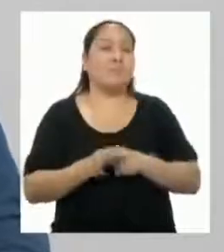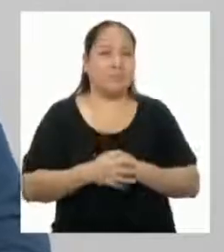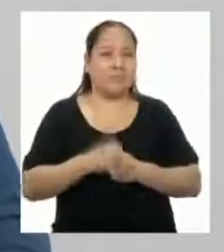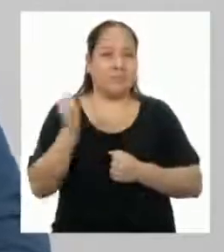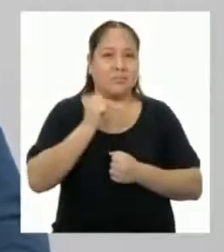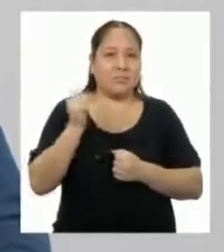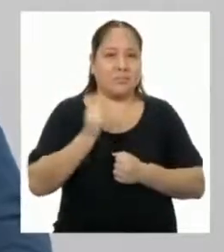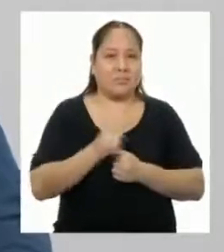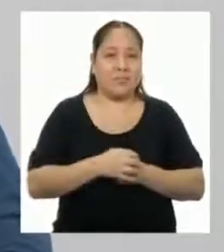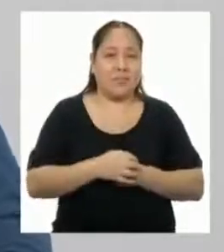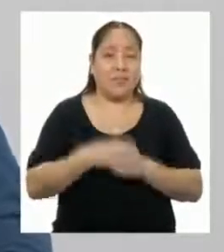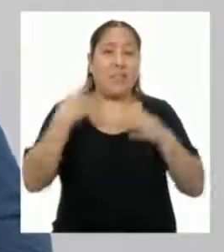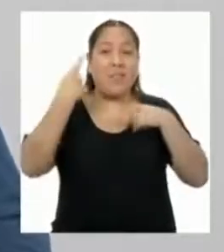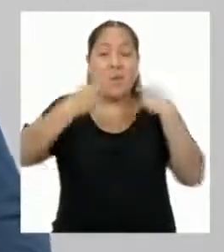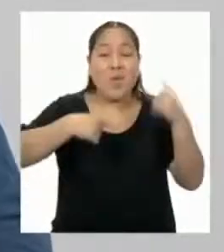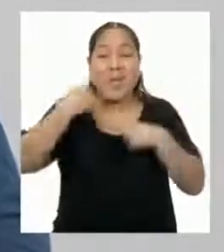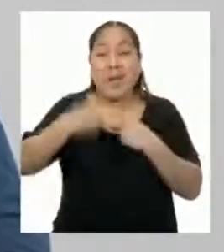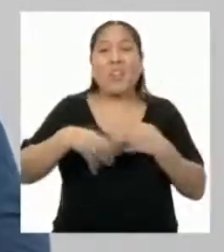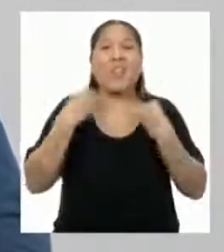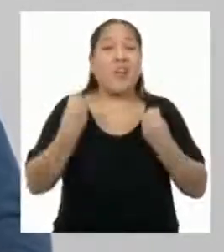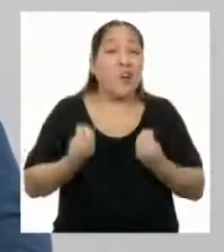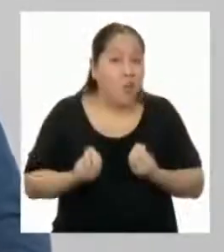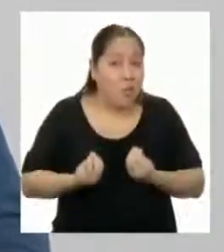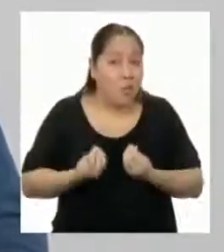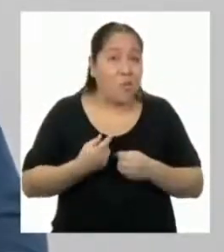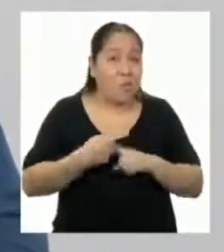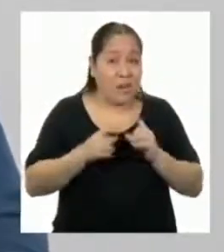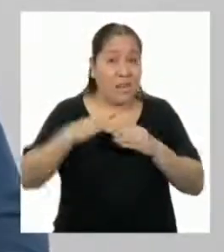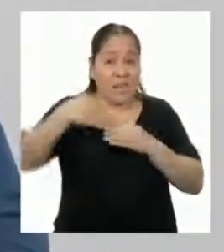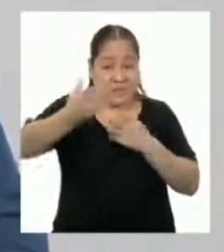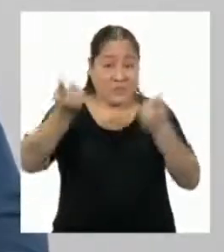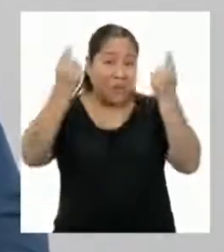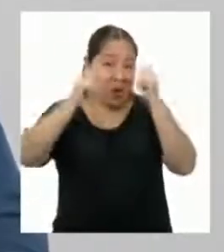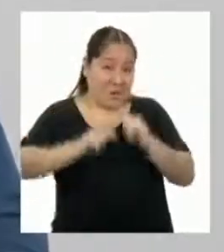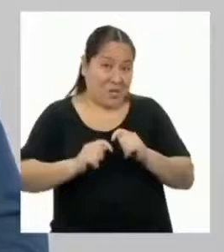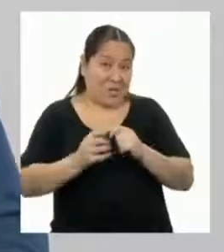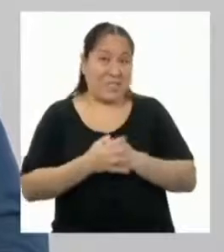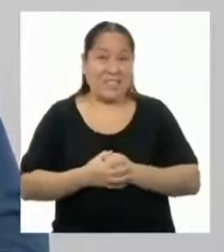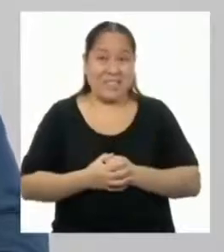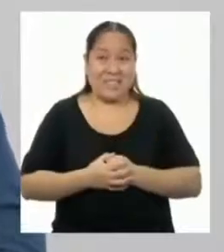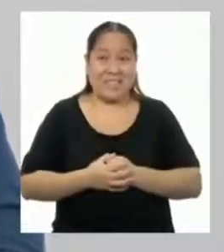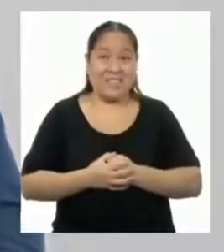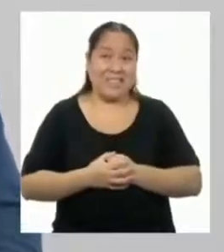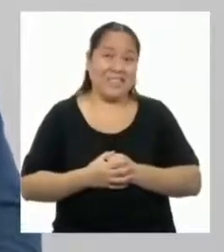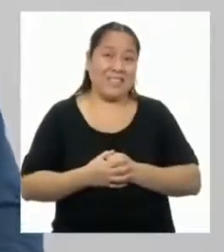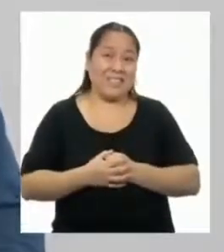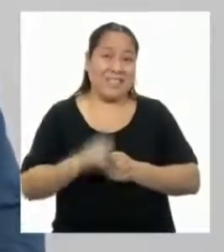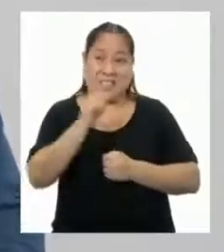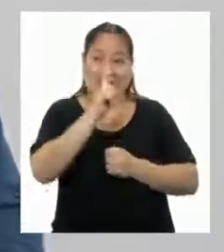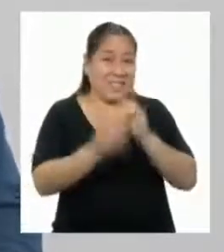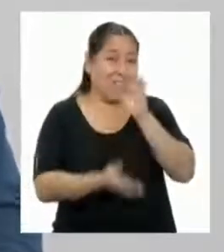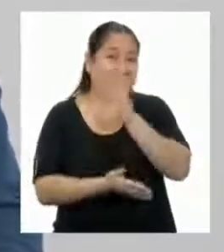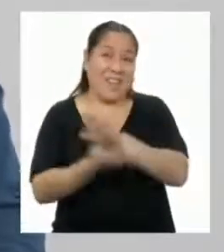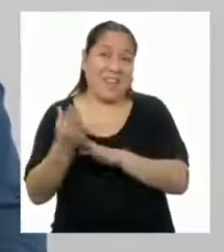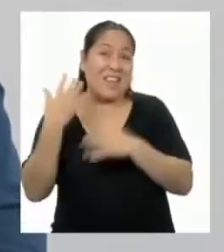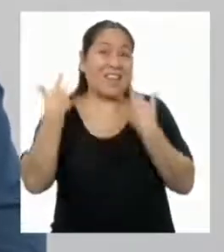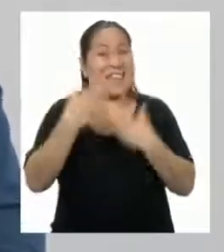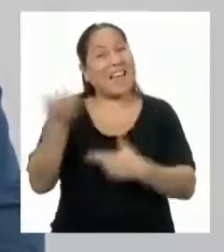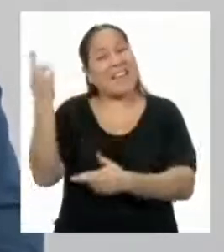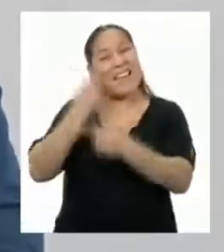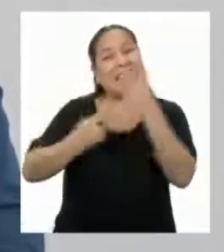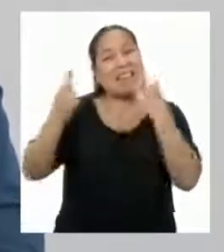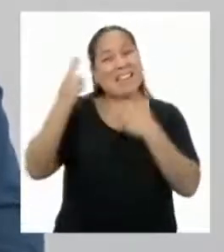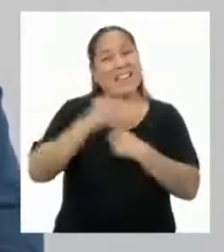bien. Te voy a contar cómo, pero luego de los cortes comerciales. No se muevan, que